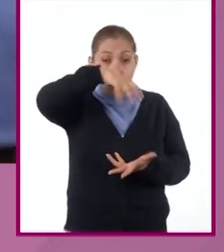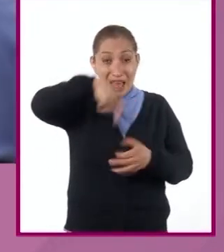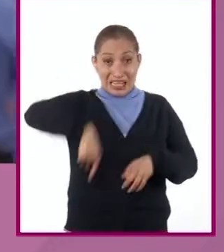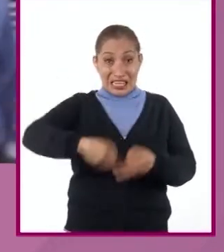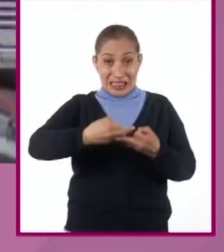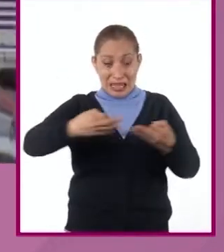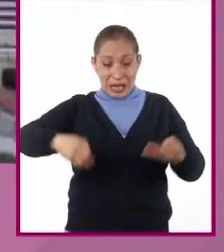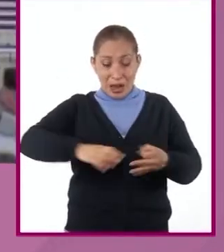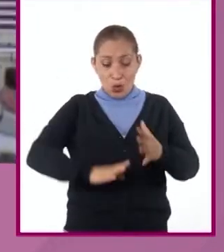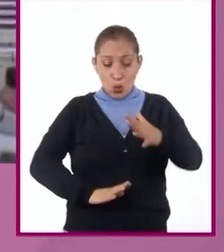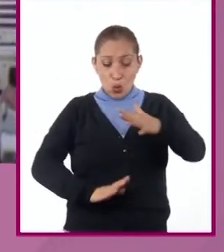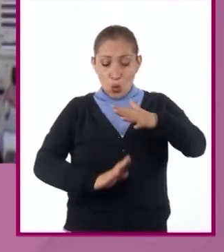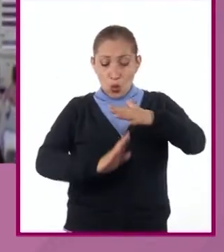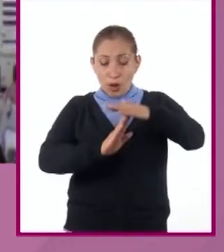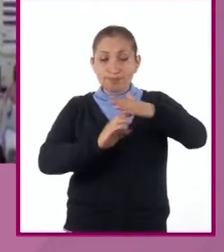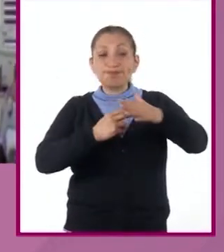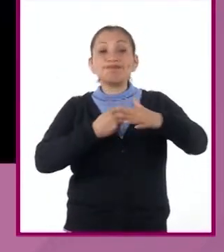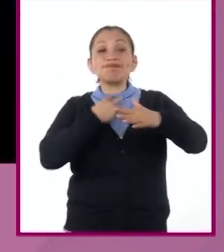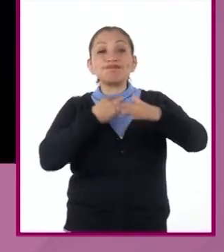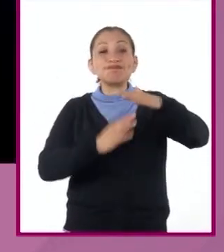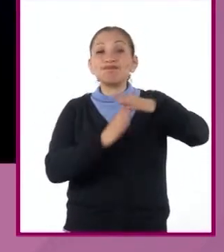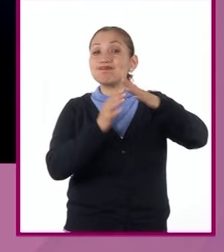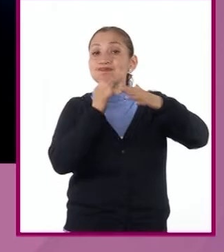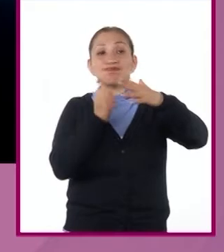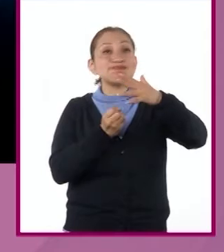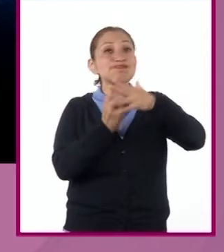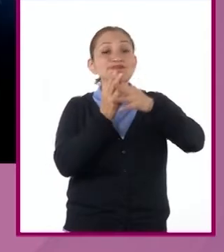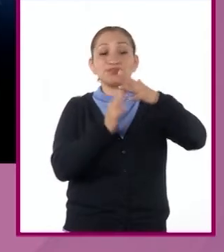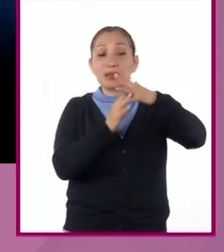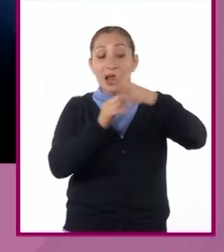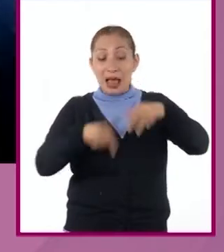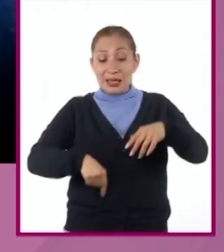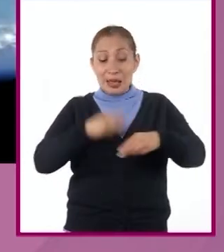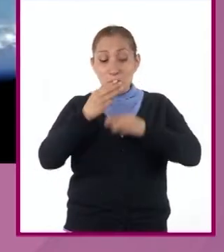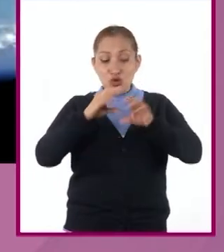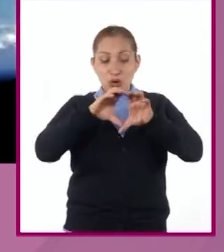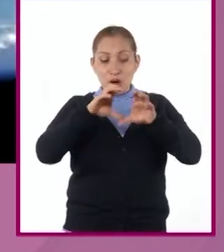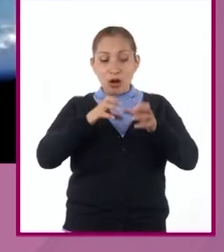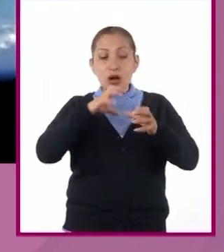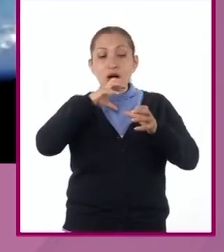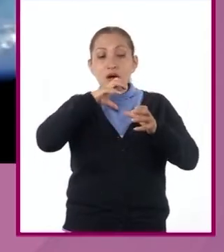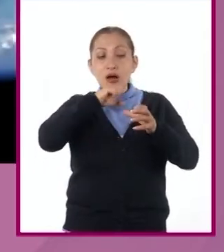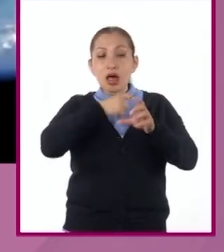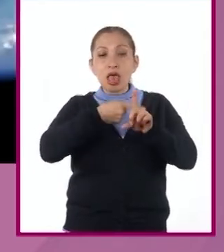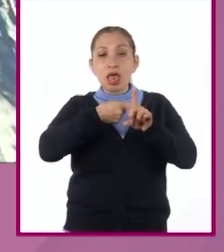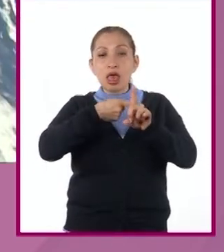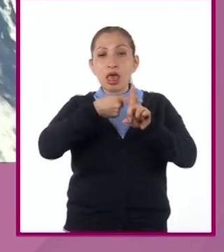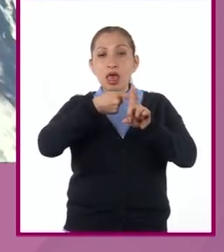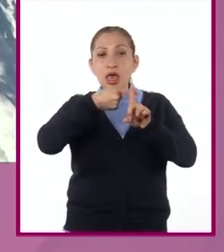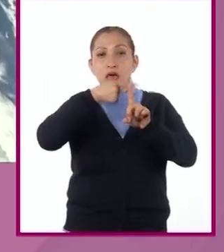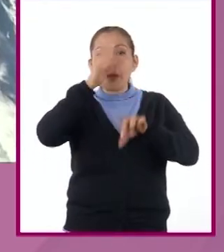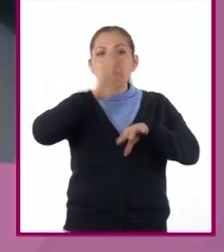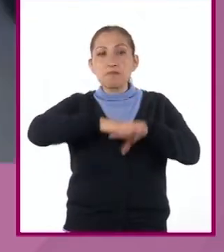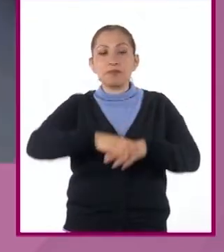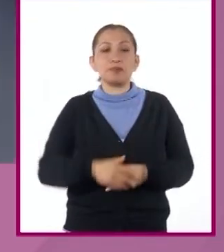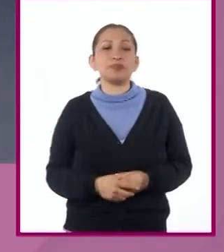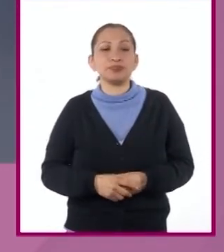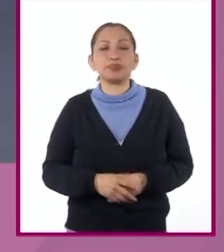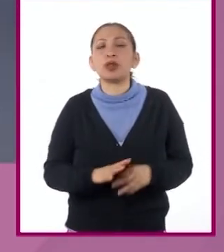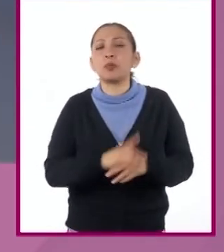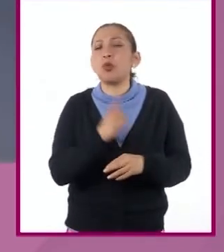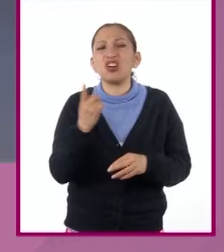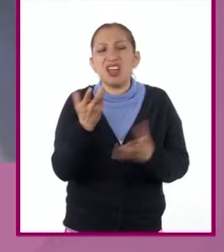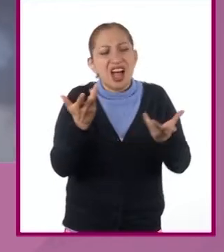de la Tierra se quede atrapado en la atmósfera, lo que provoca que la Tierra se caliente más y la temperatura aumente. ¿Por qué